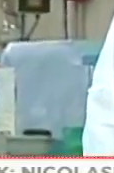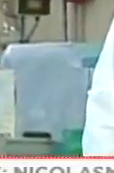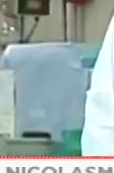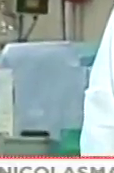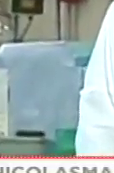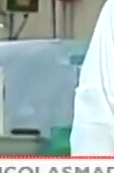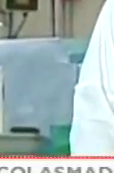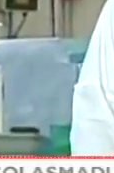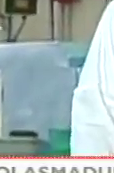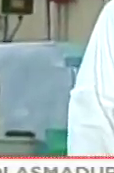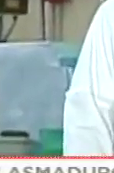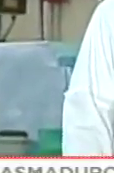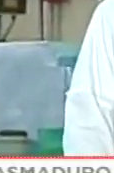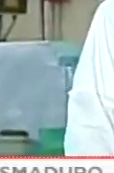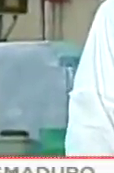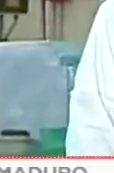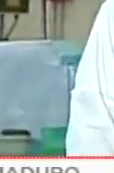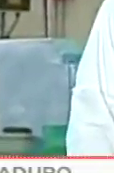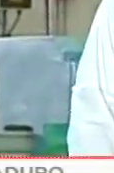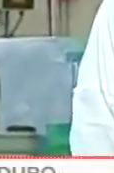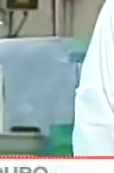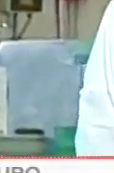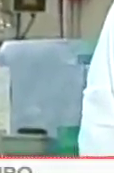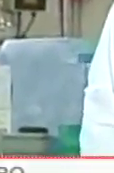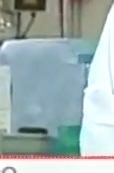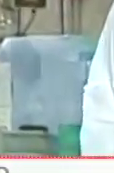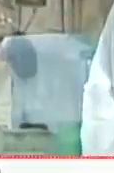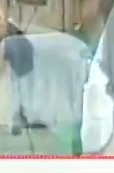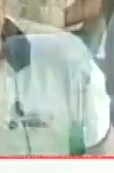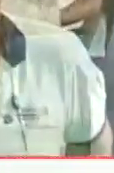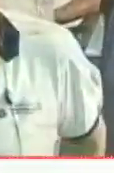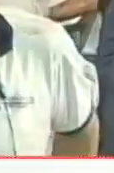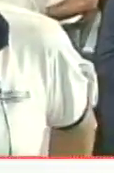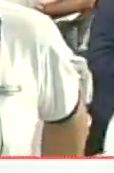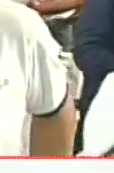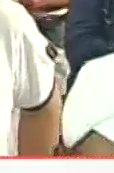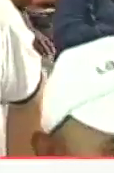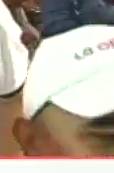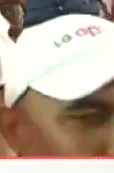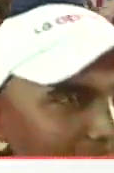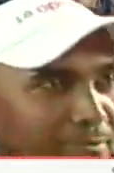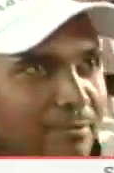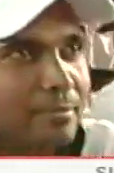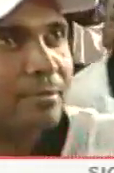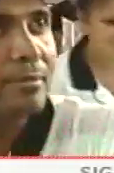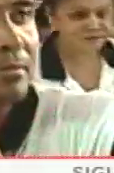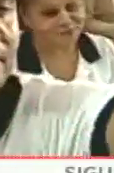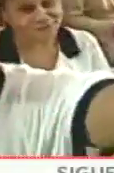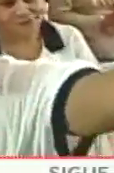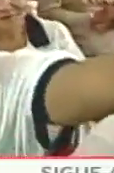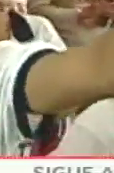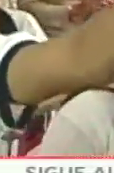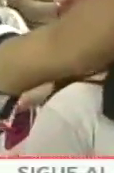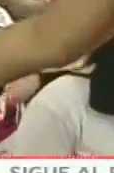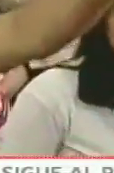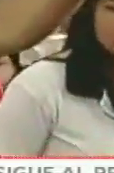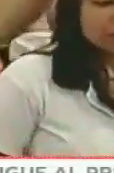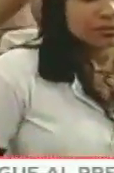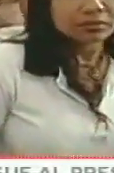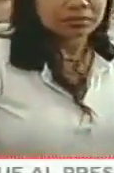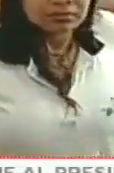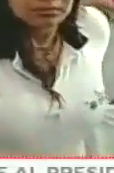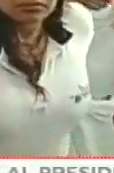amado hacer aquel juramento. No descansaría un momento,